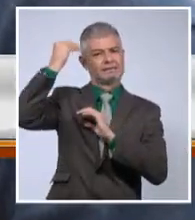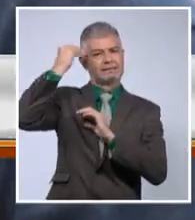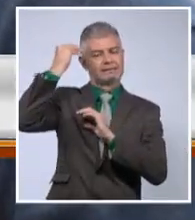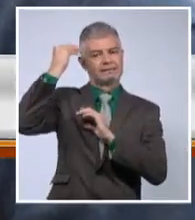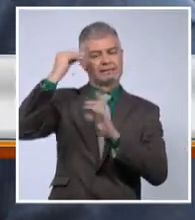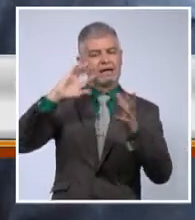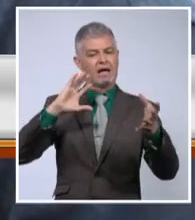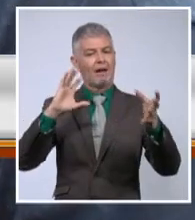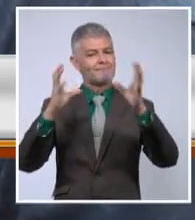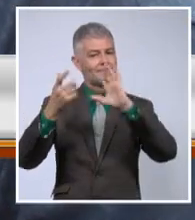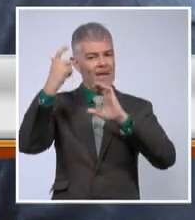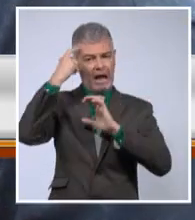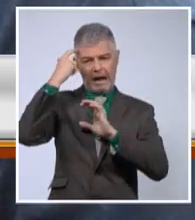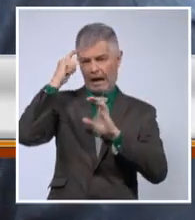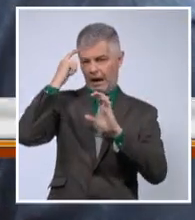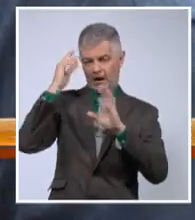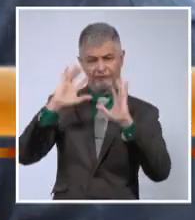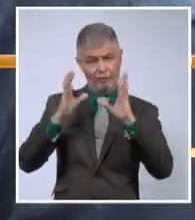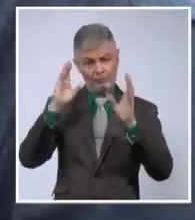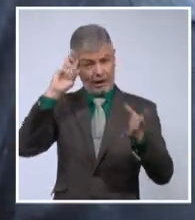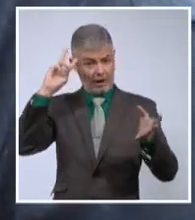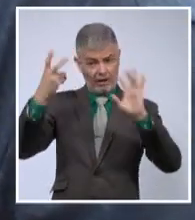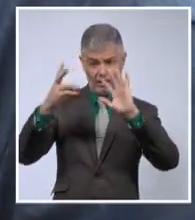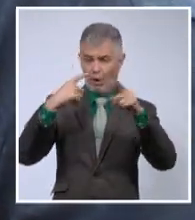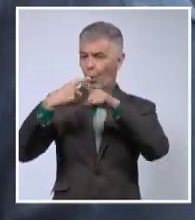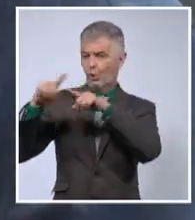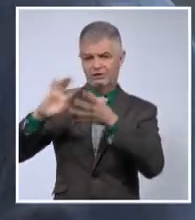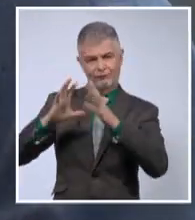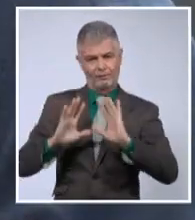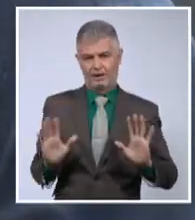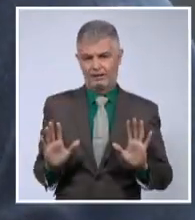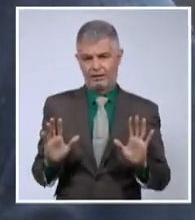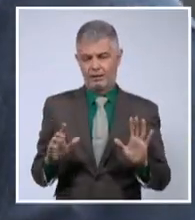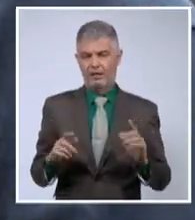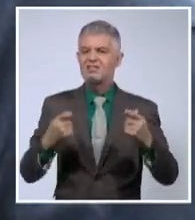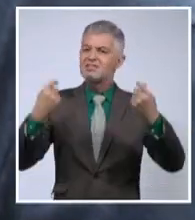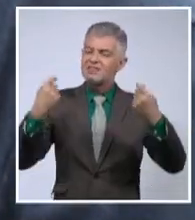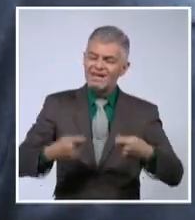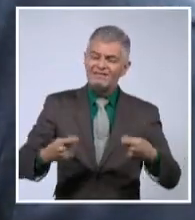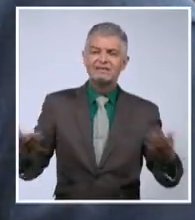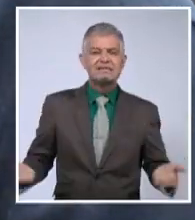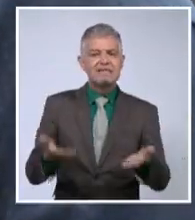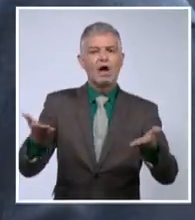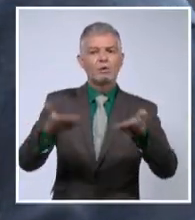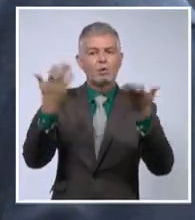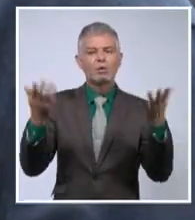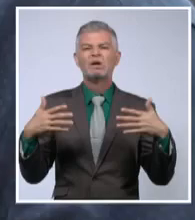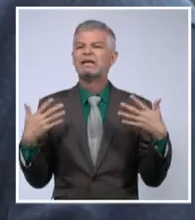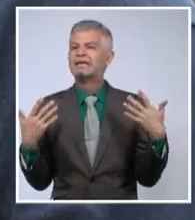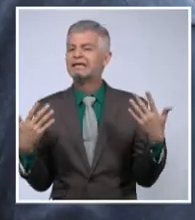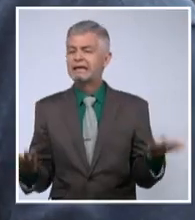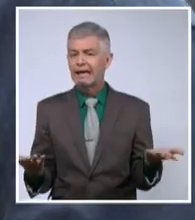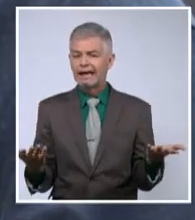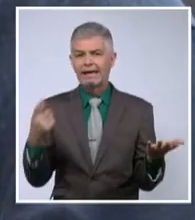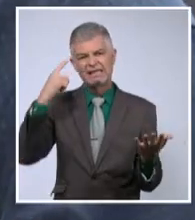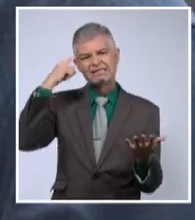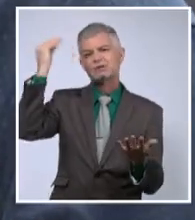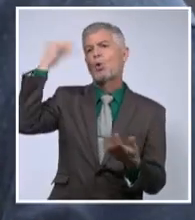de mentalidad. Hay que desarrollar cultura en la producción en el